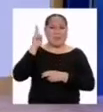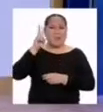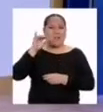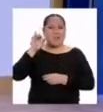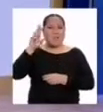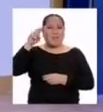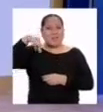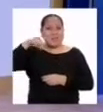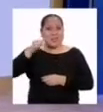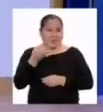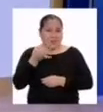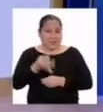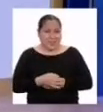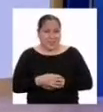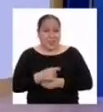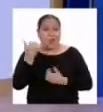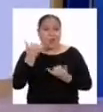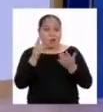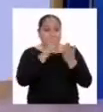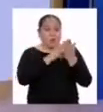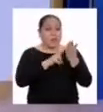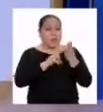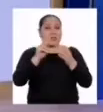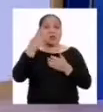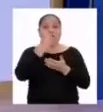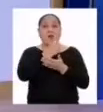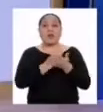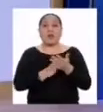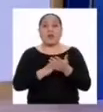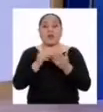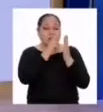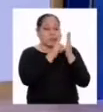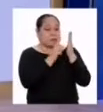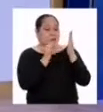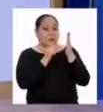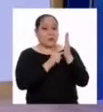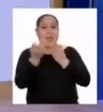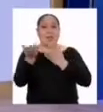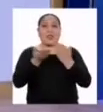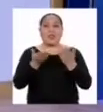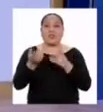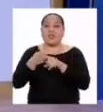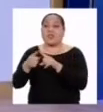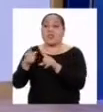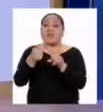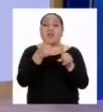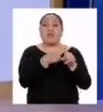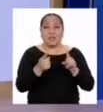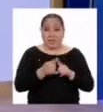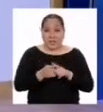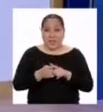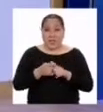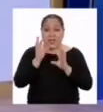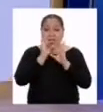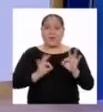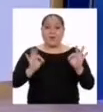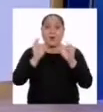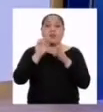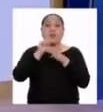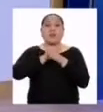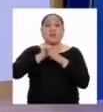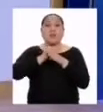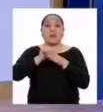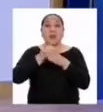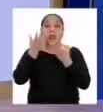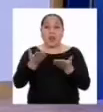¿no? Hoy hemos leído la segunda parte de un texto sobre la atención a la diversidad y la importancia de